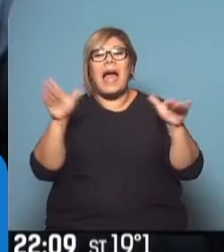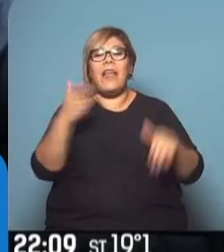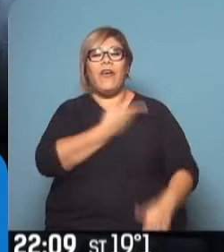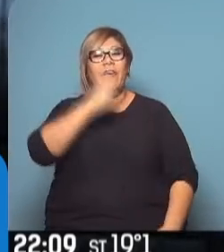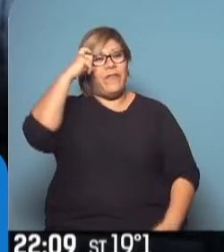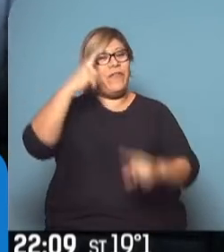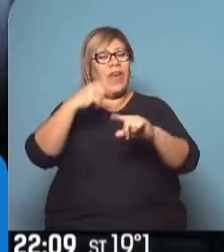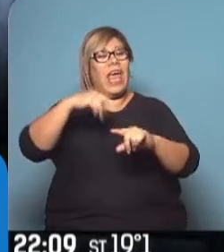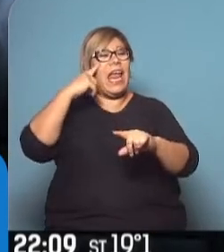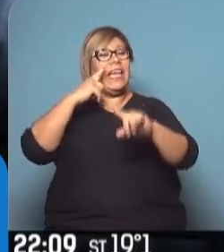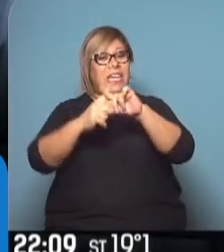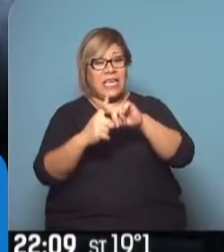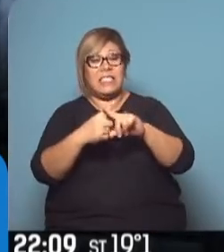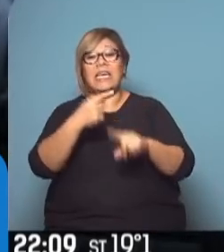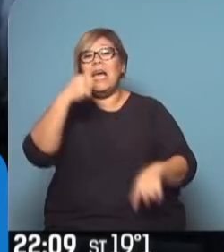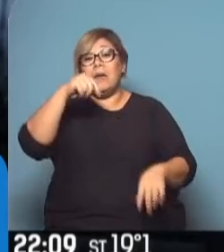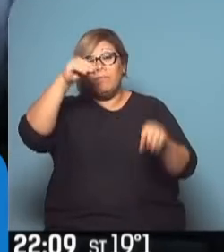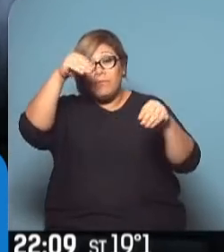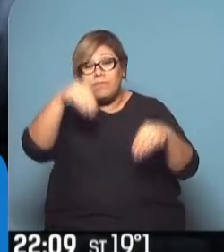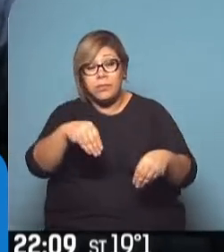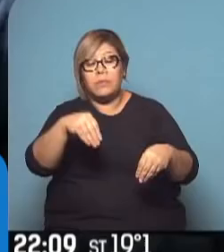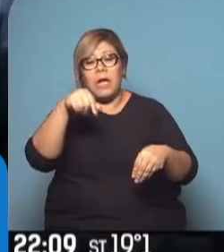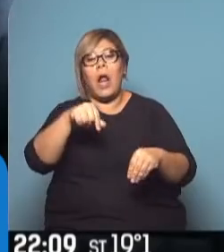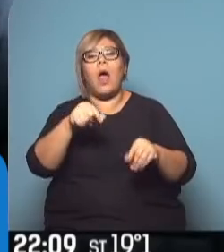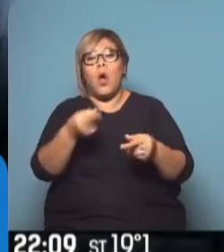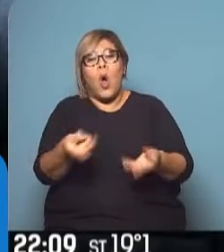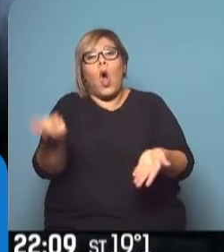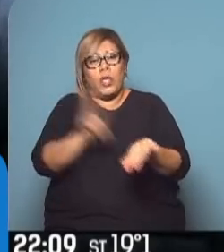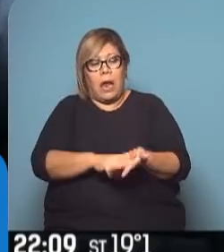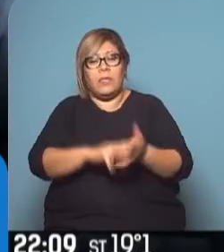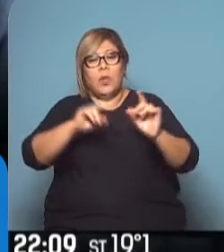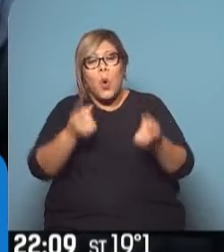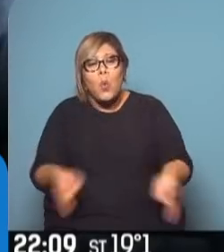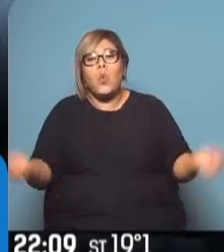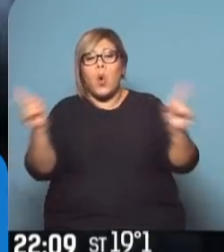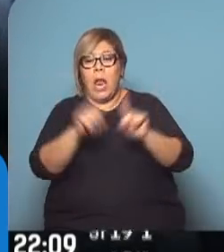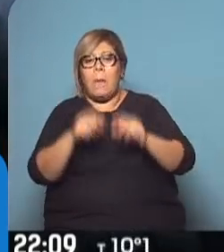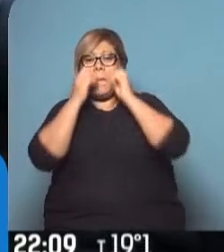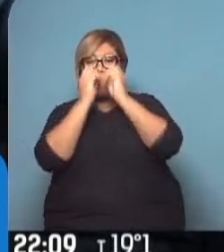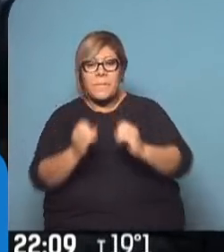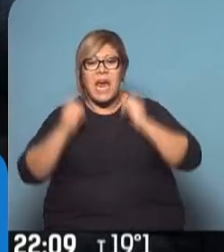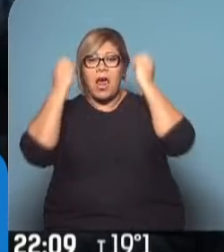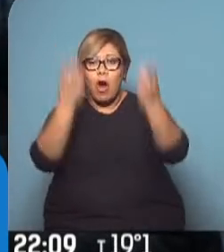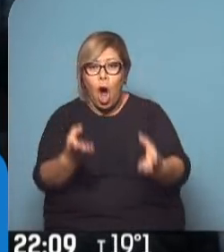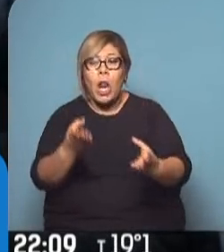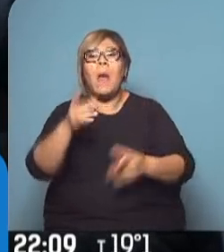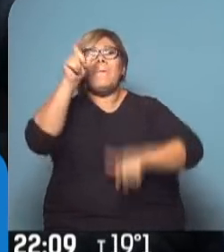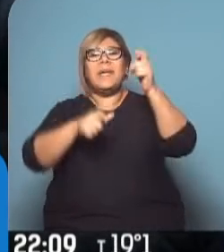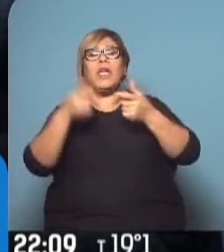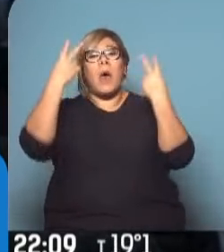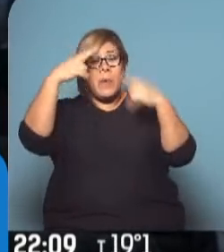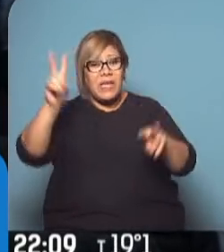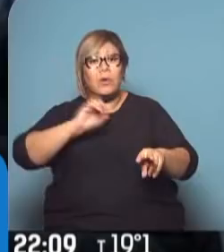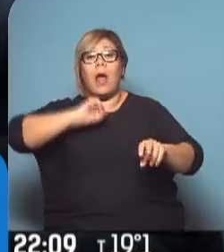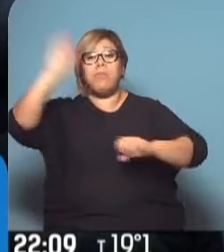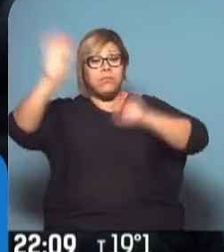revivir, va a renacer de sus propias cenizas y allá volveremos todos los venezolanos. Todos vamos a regresar a Venezuela libre,